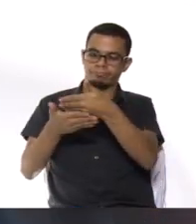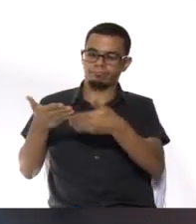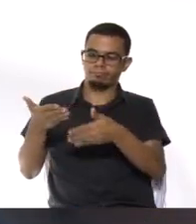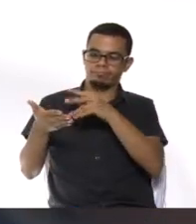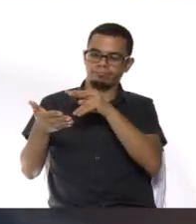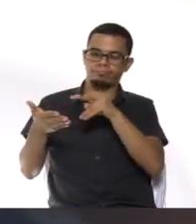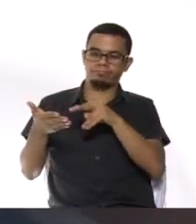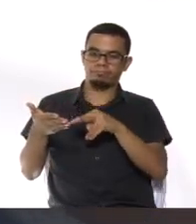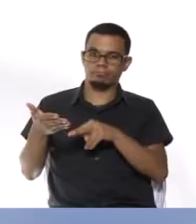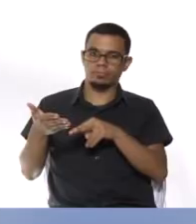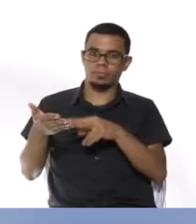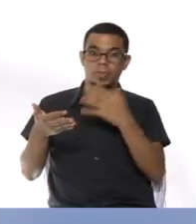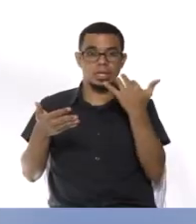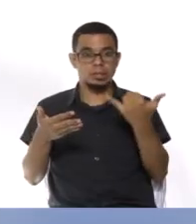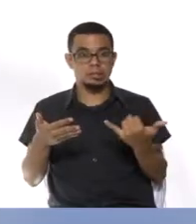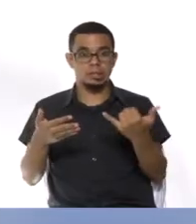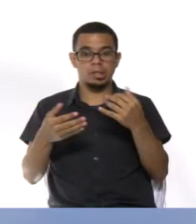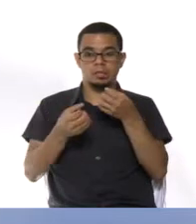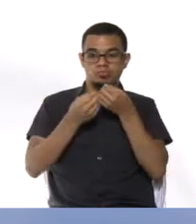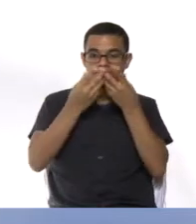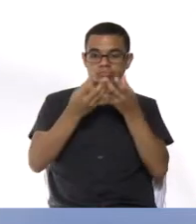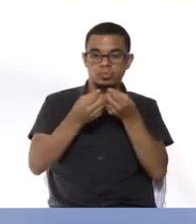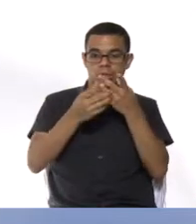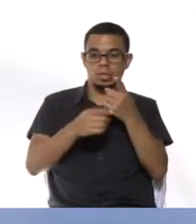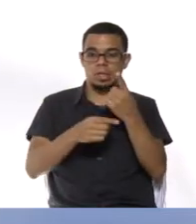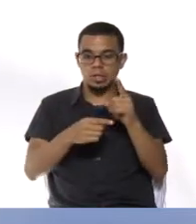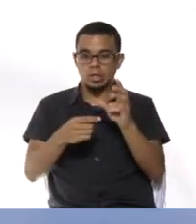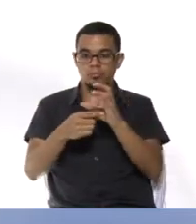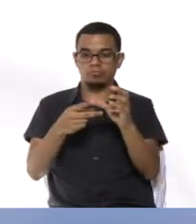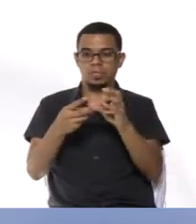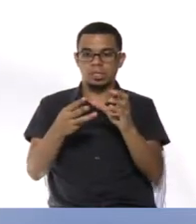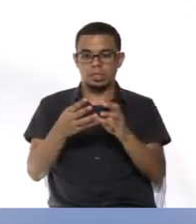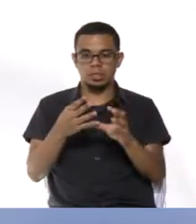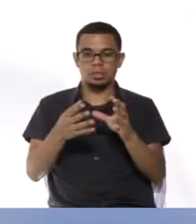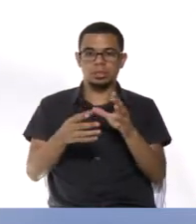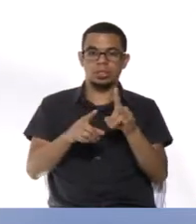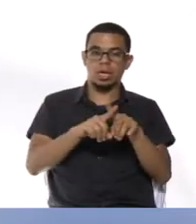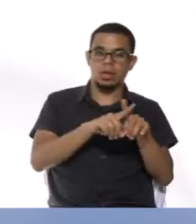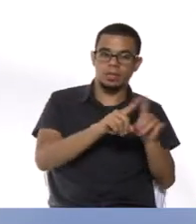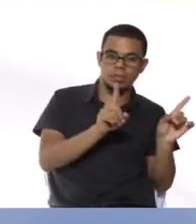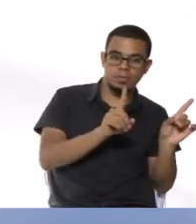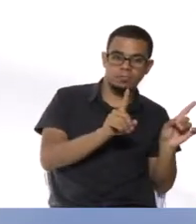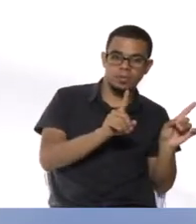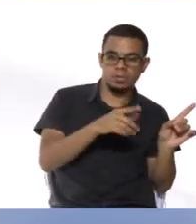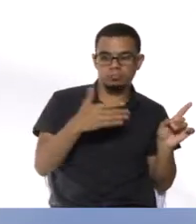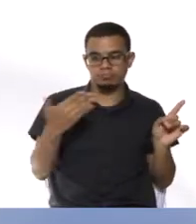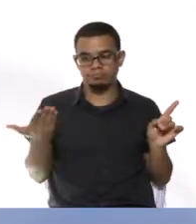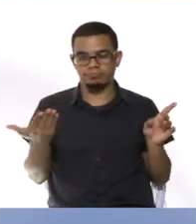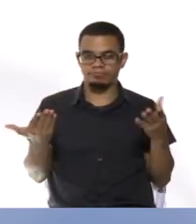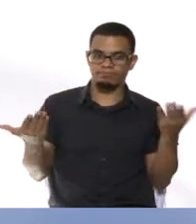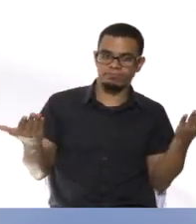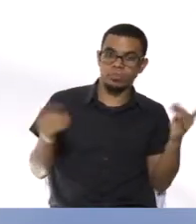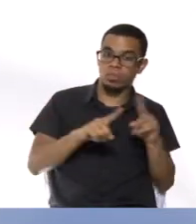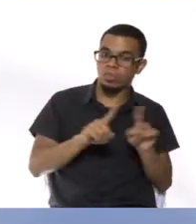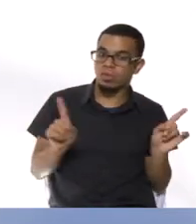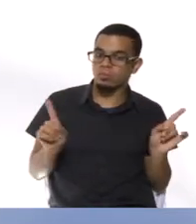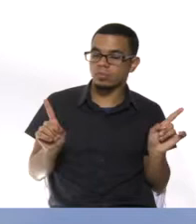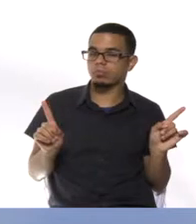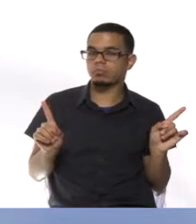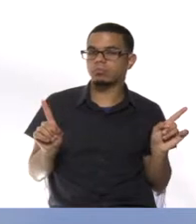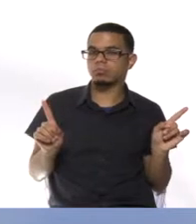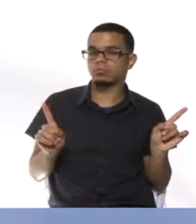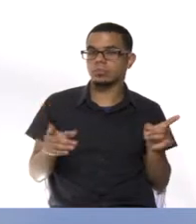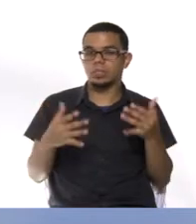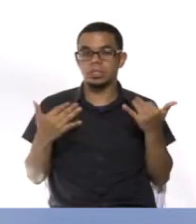de mencionar, que también el texto narrativo tiene sus características o su estructura diferente. Entonces, cuando hablamos del texto informativo, es de